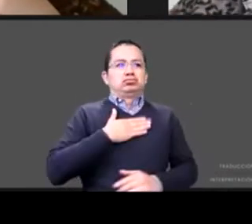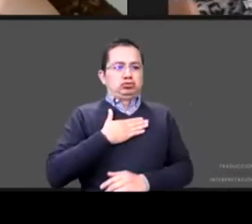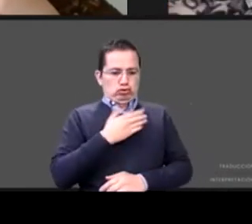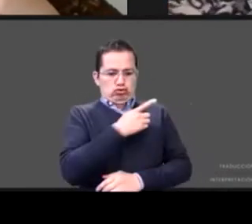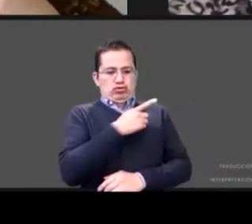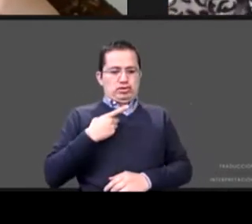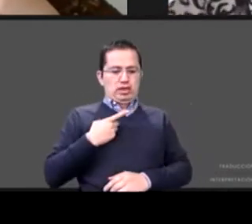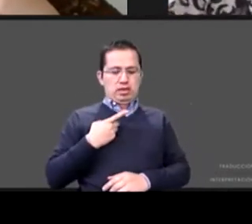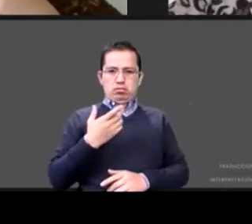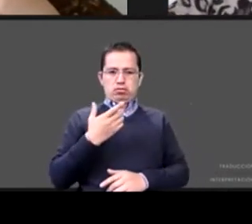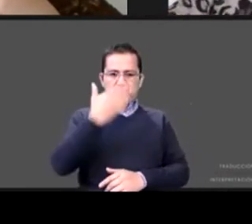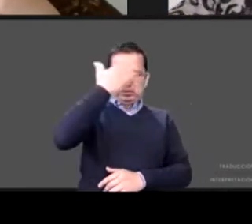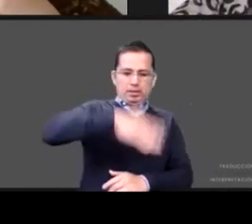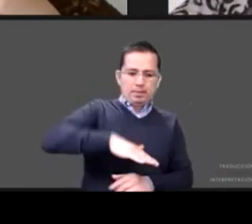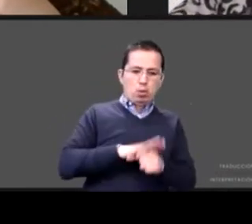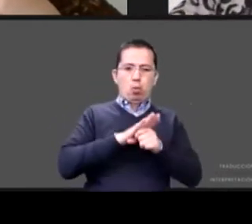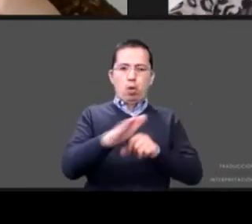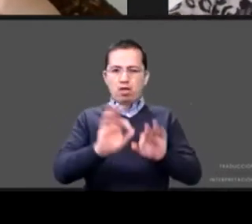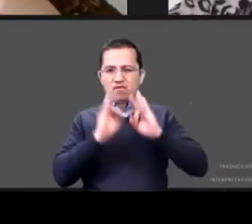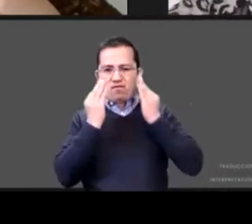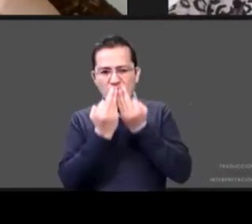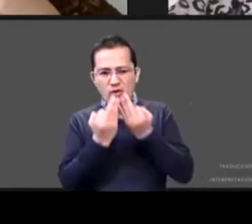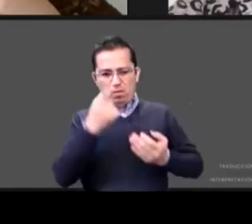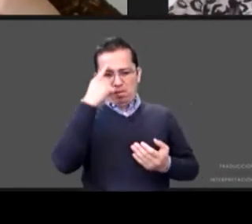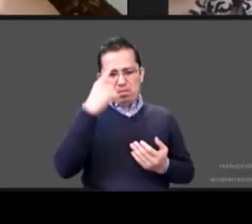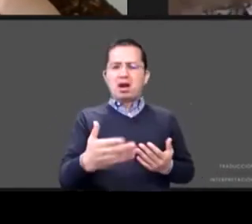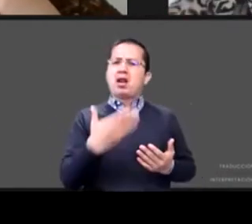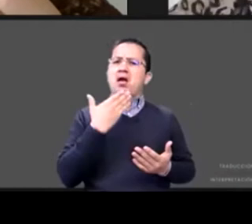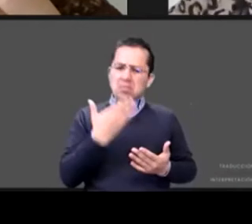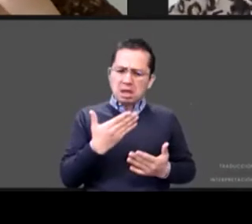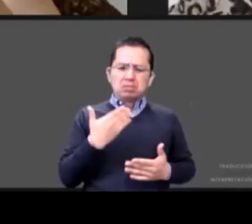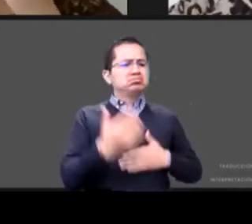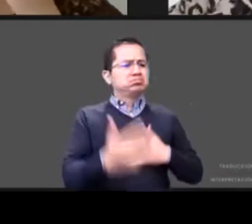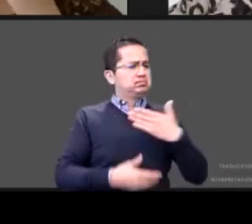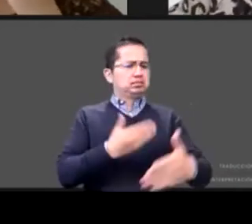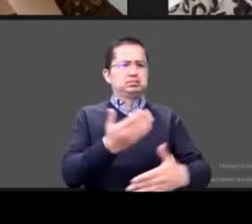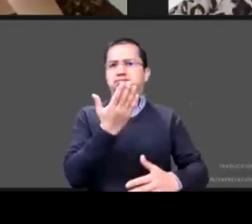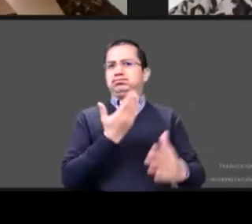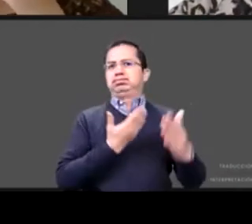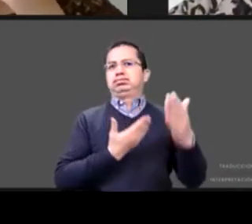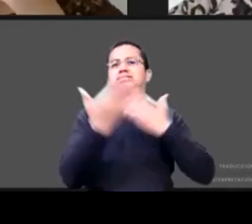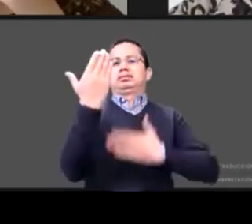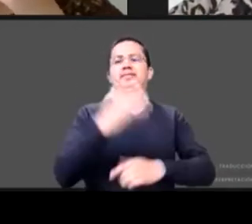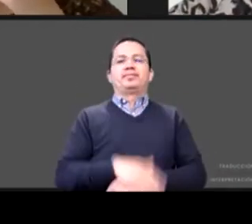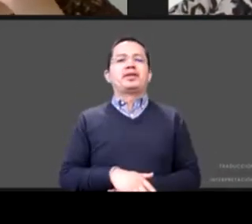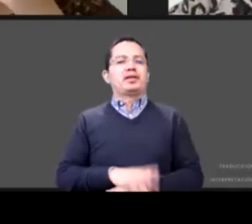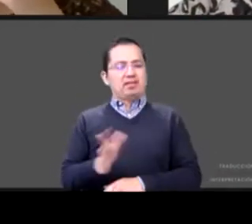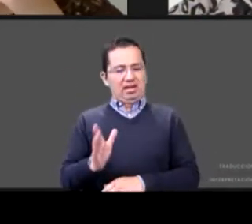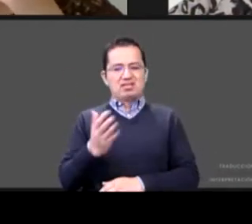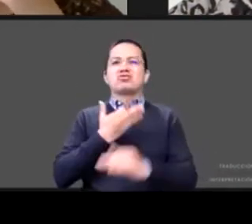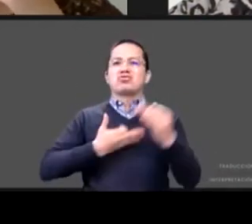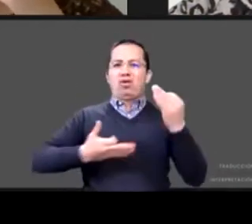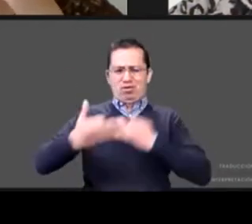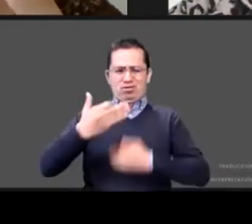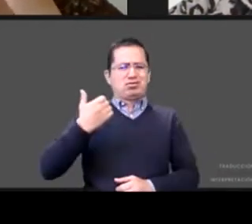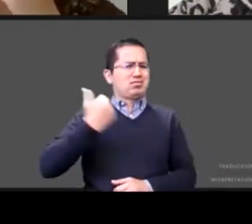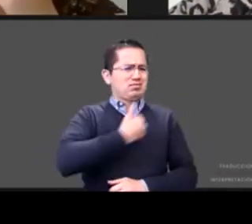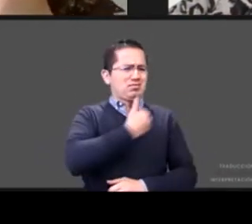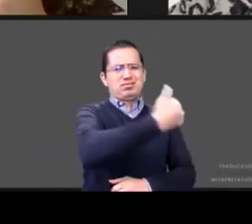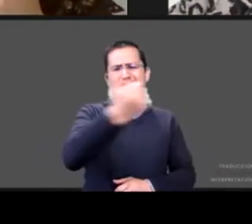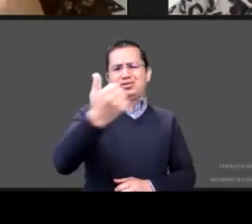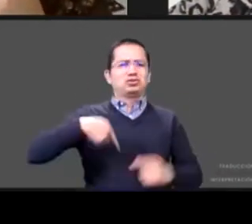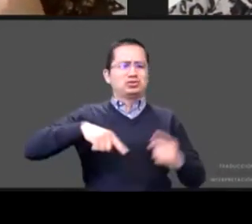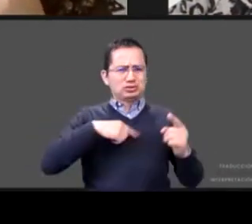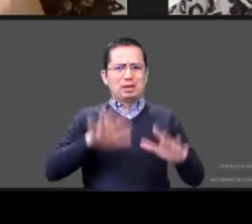salir adelante. Todos hemos tenido ya, de alguna manera, altos niveles de estrés, de ansiedad, de